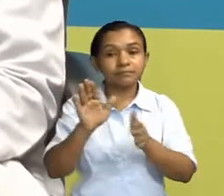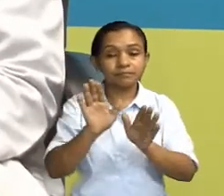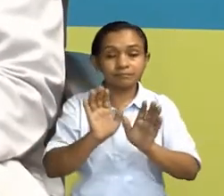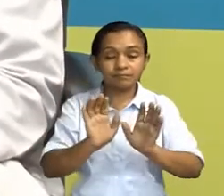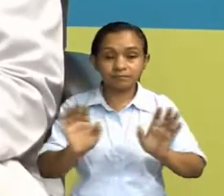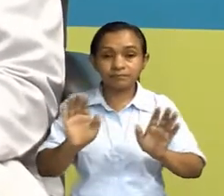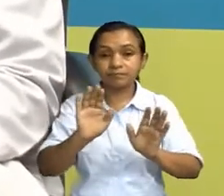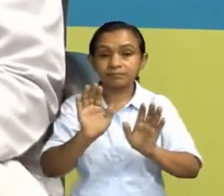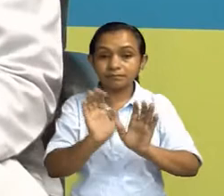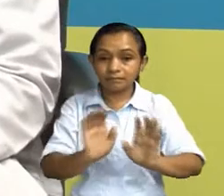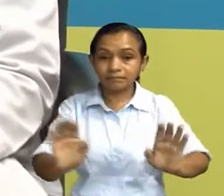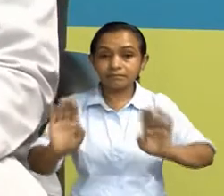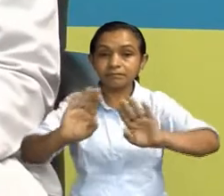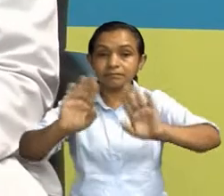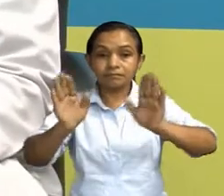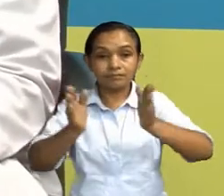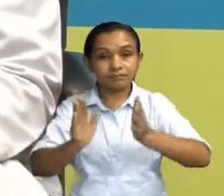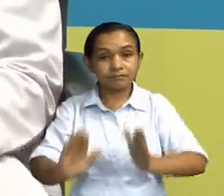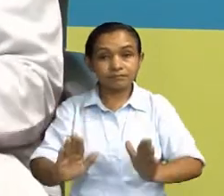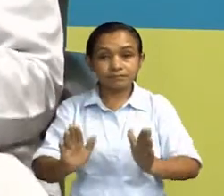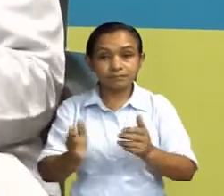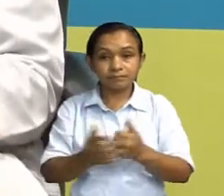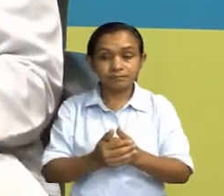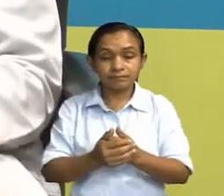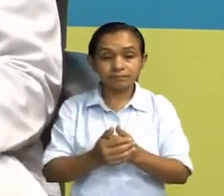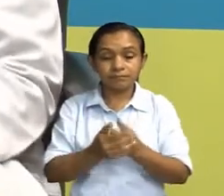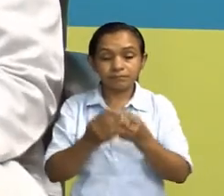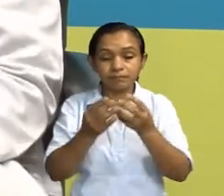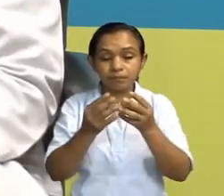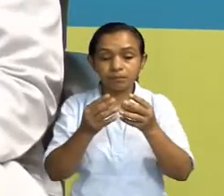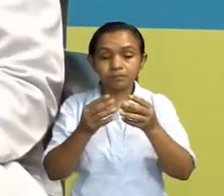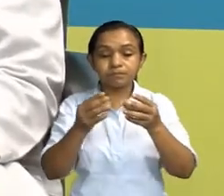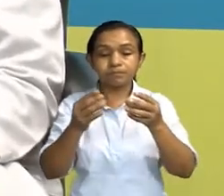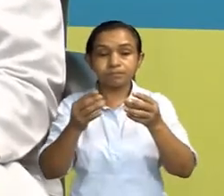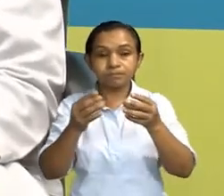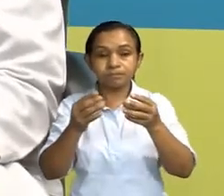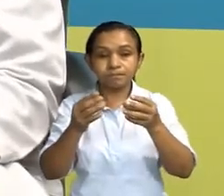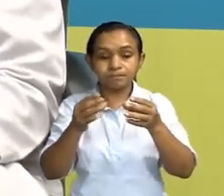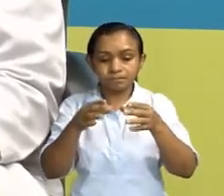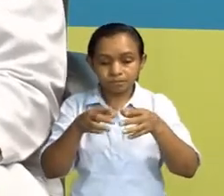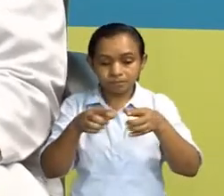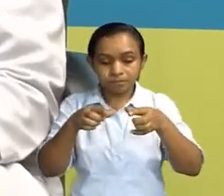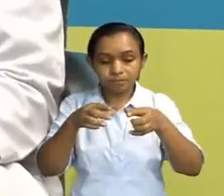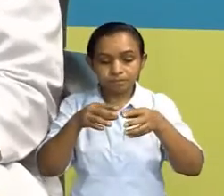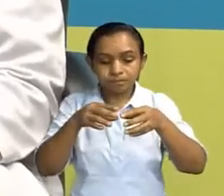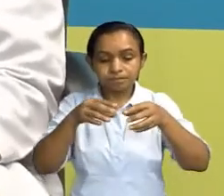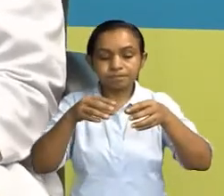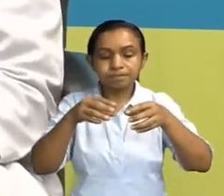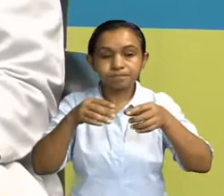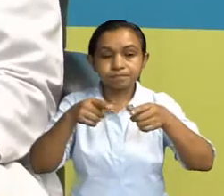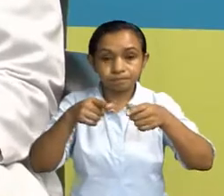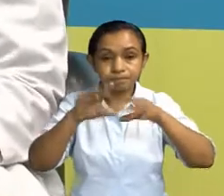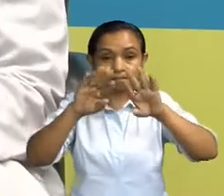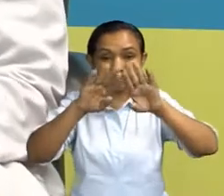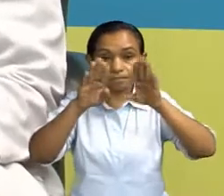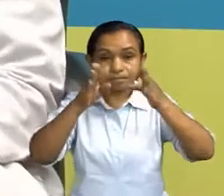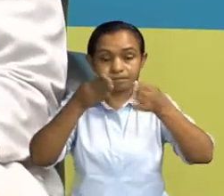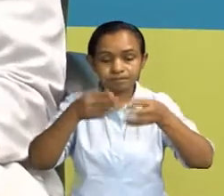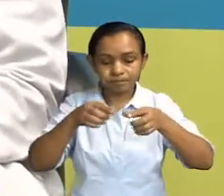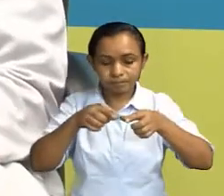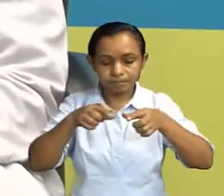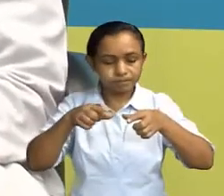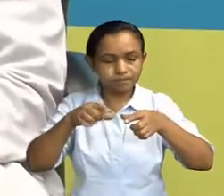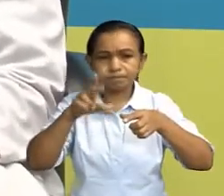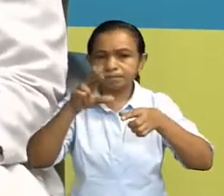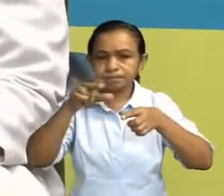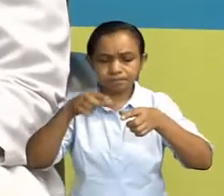6 años de edad, y no es más que la inflamación que se da en lo que es el área vulvar. Vulva. Así es, vulva y vagina en realidad, la